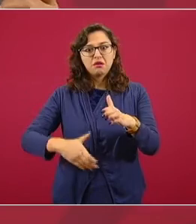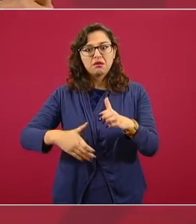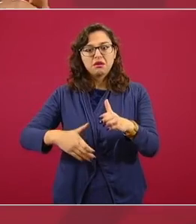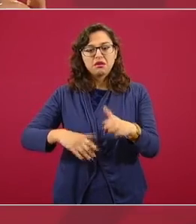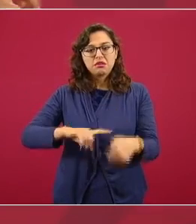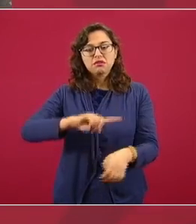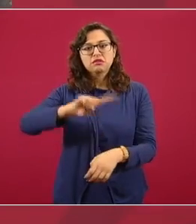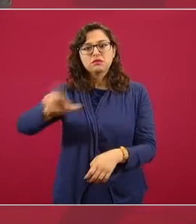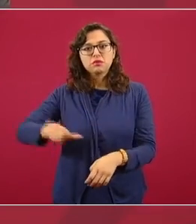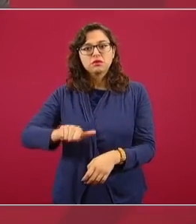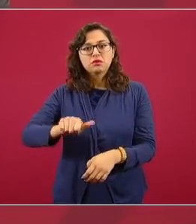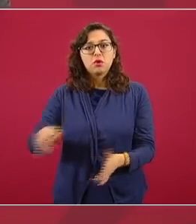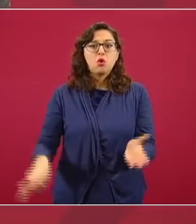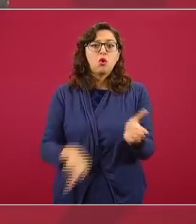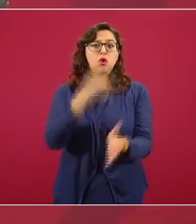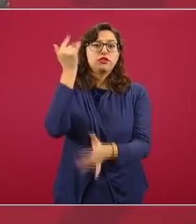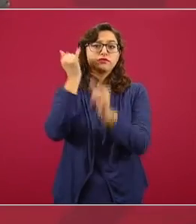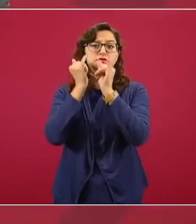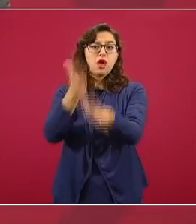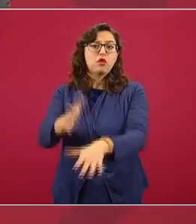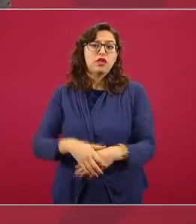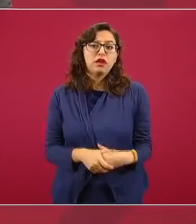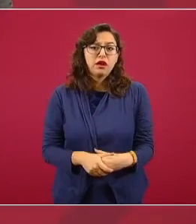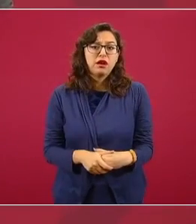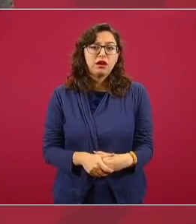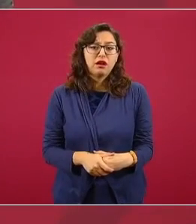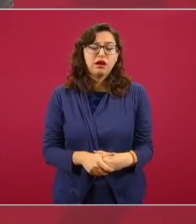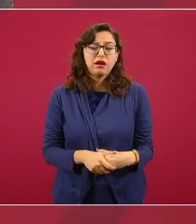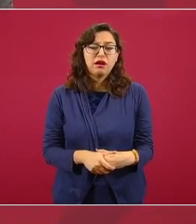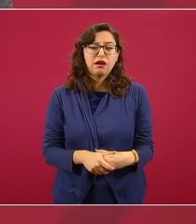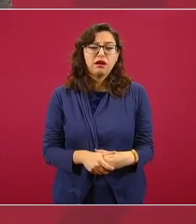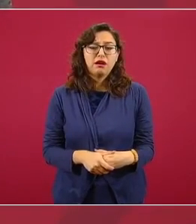Tarda 6 años.